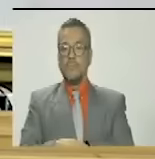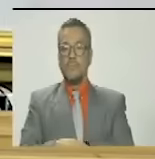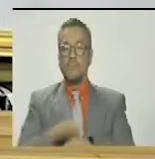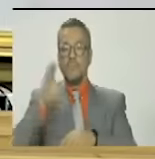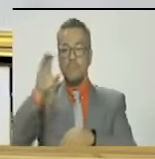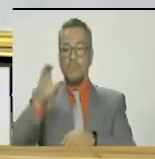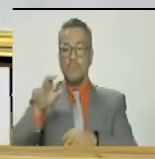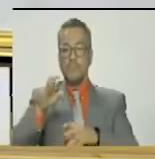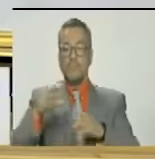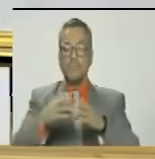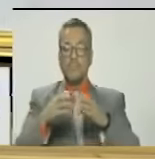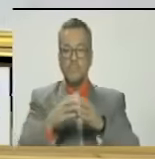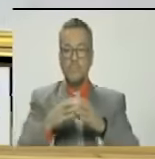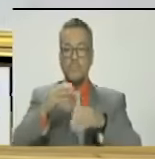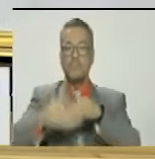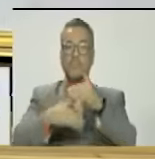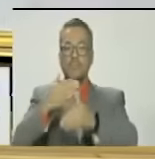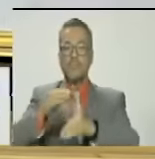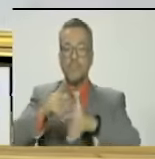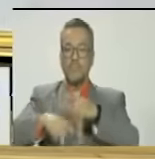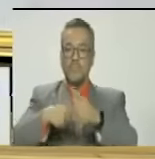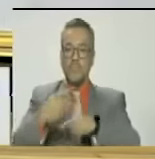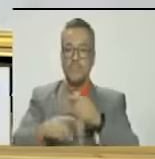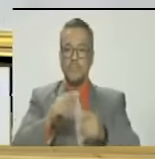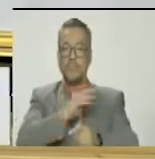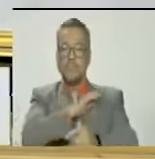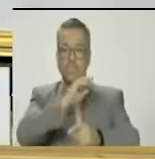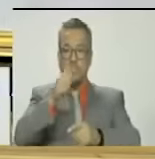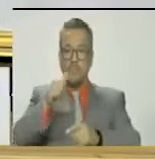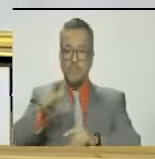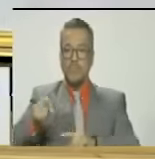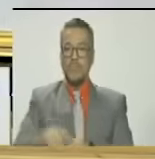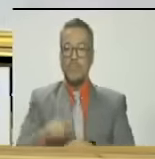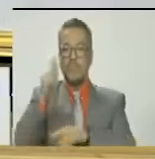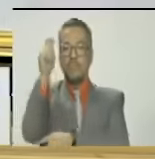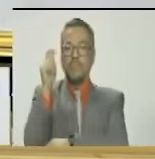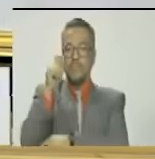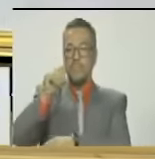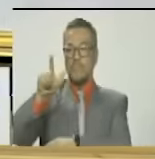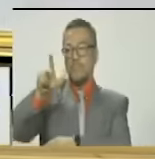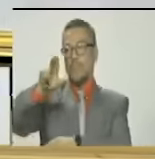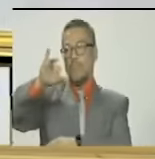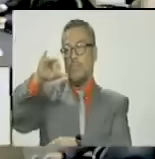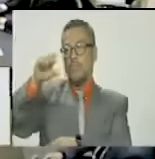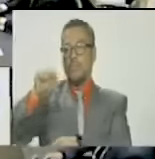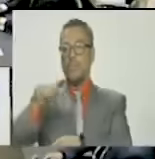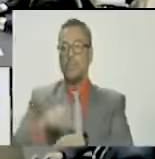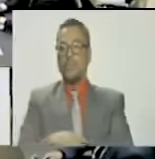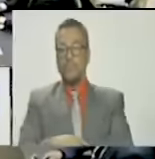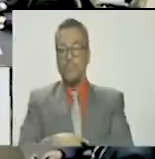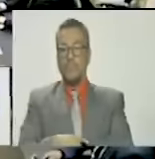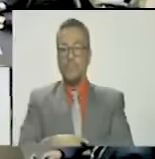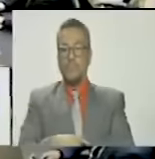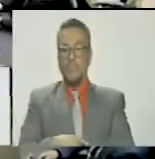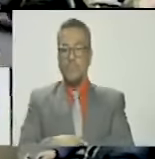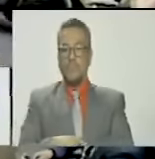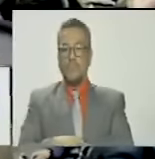Al Partido Avanzada Progresista, en nombre de su jefe de fracción, el diputado Luis Augusto Romero.